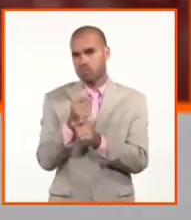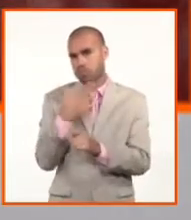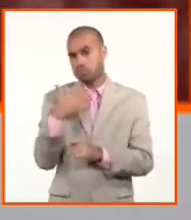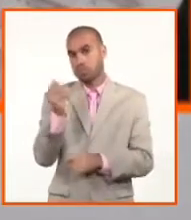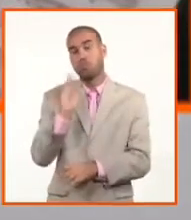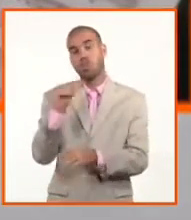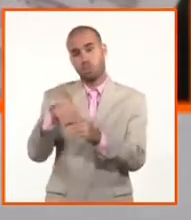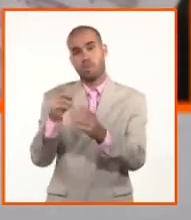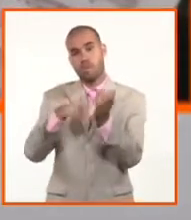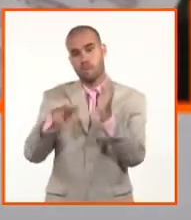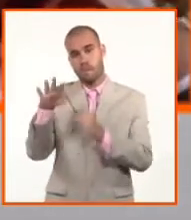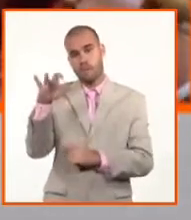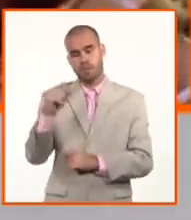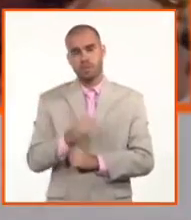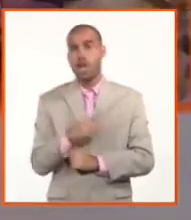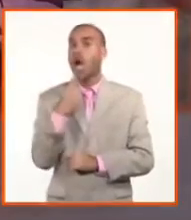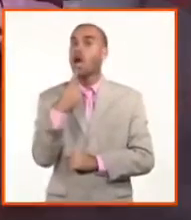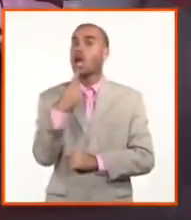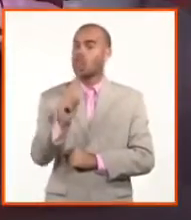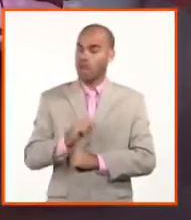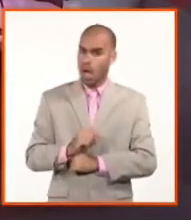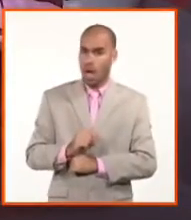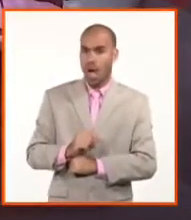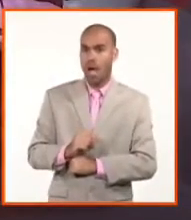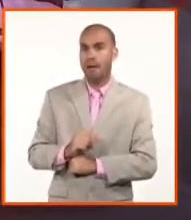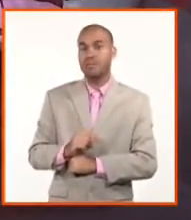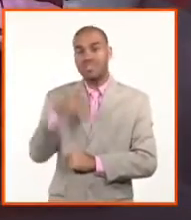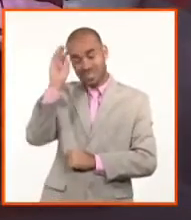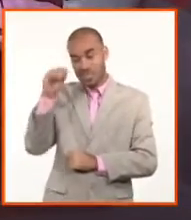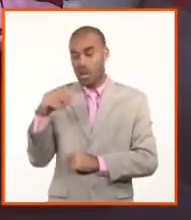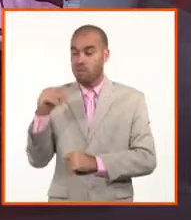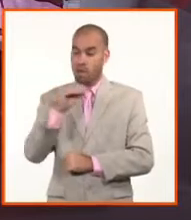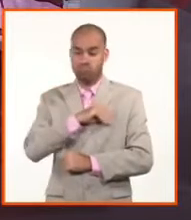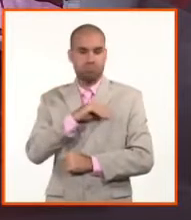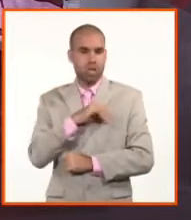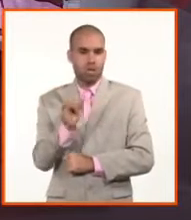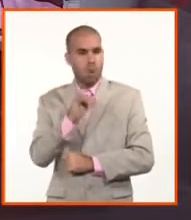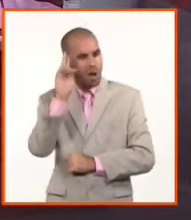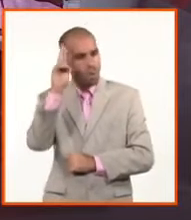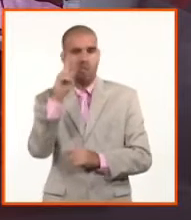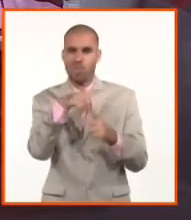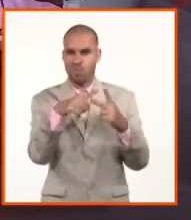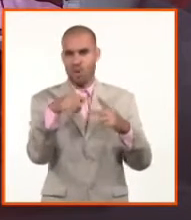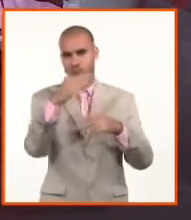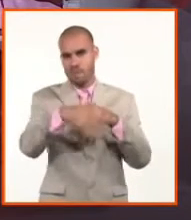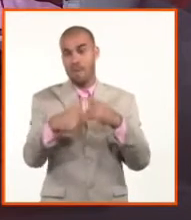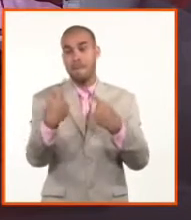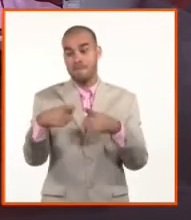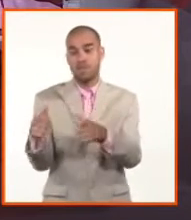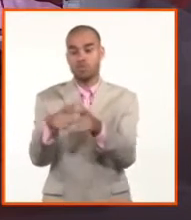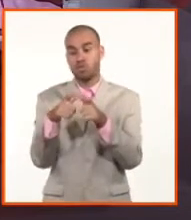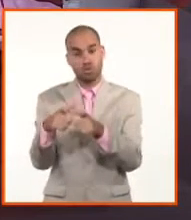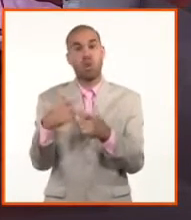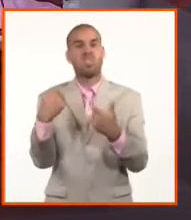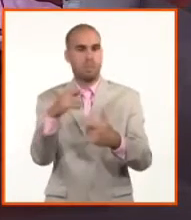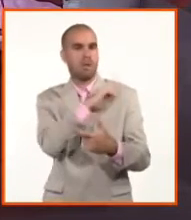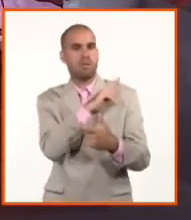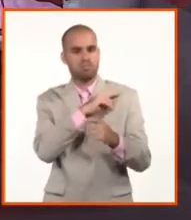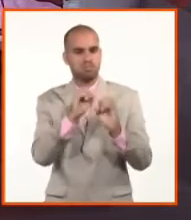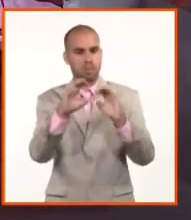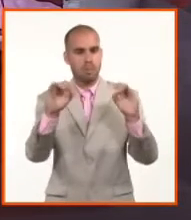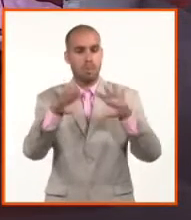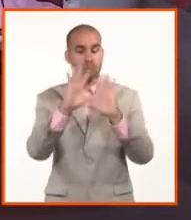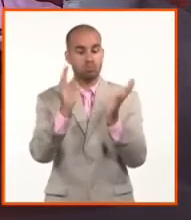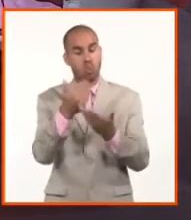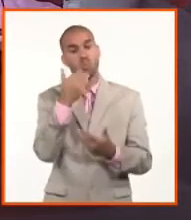hay pinareño, por supuesto, que no sienta por Sergio y Luis Saiz, pero a la asociación en particular le toca esa responsabilidad. Qué bueno que lo sigan